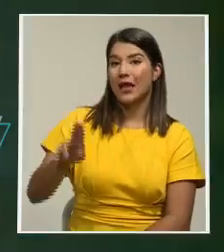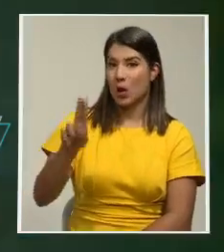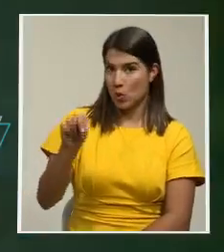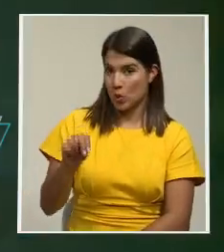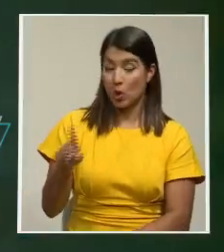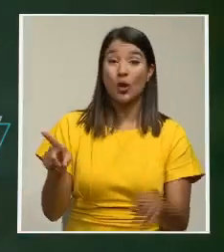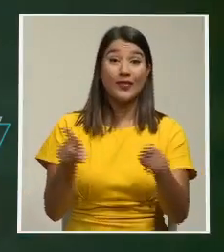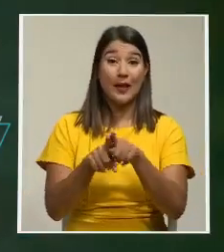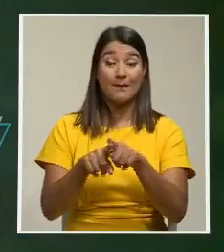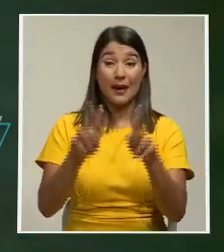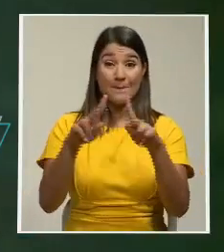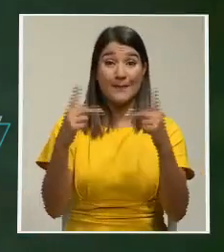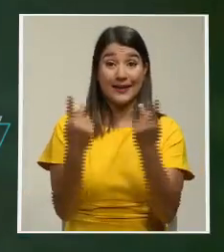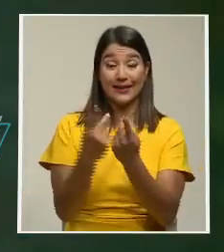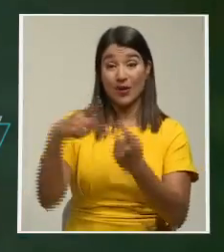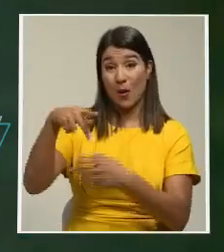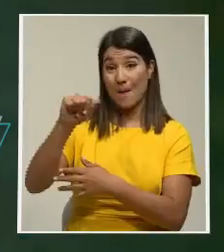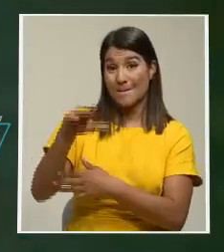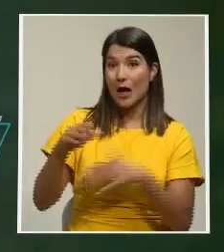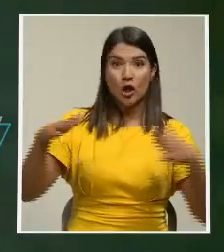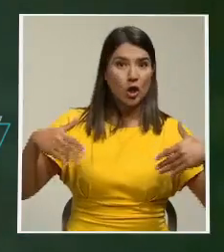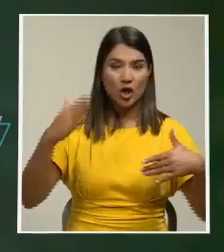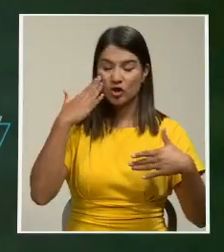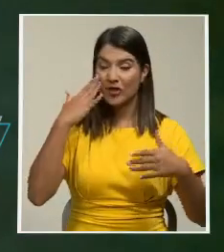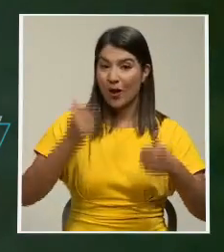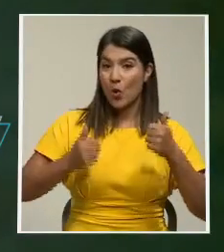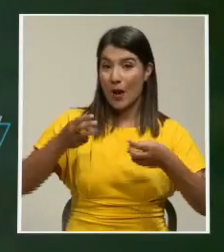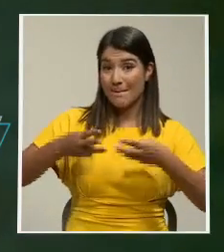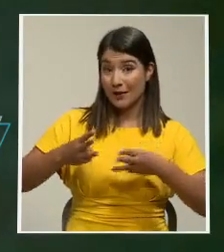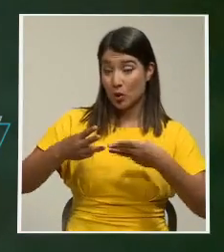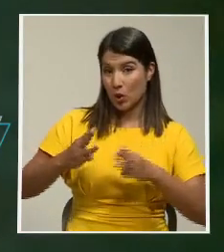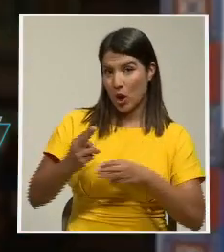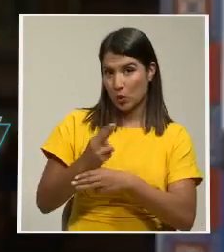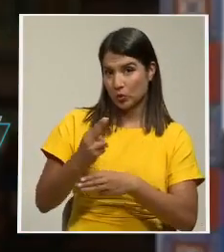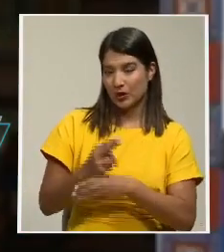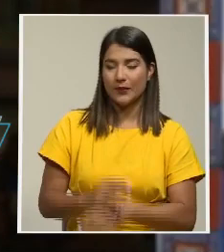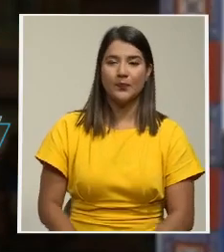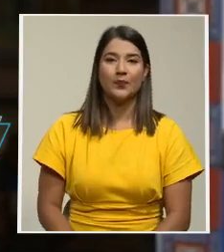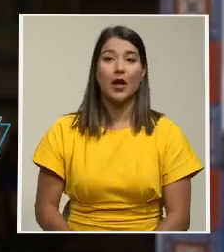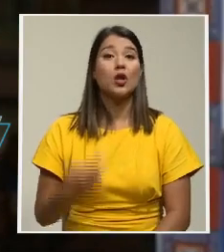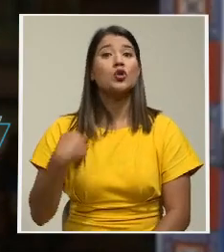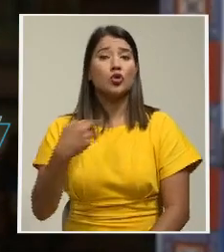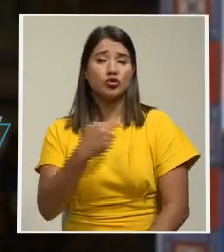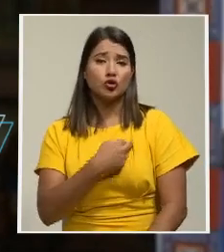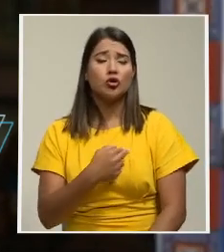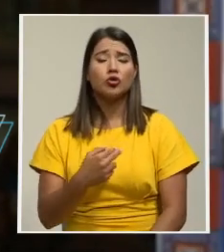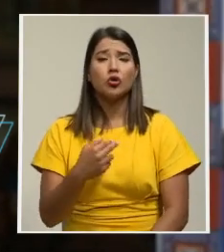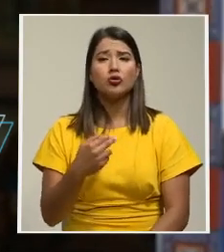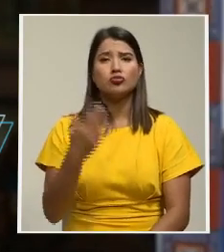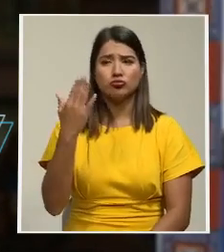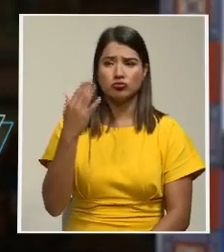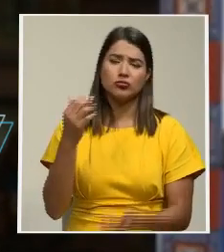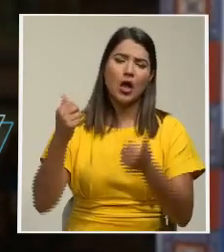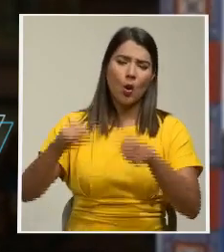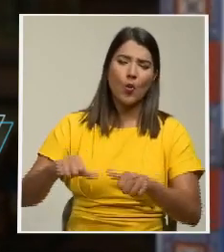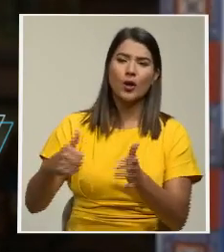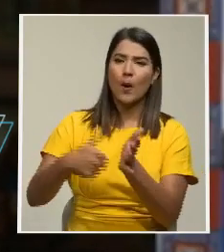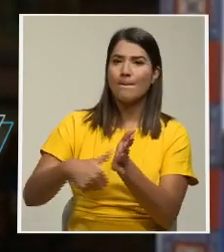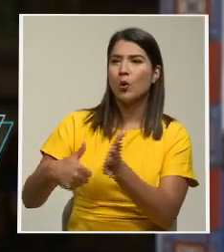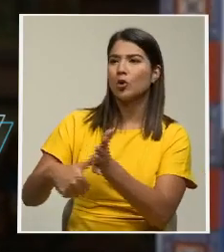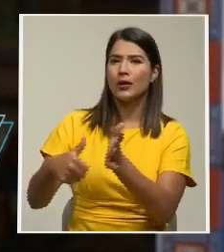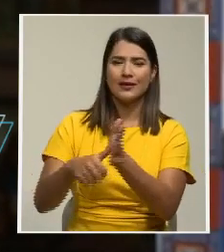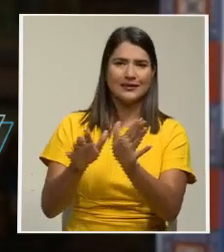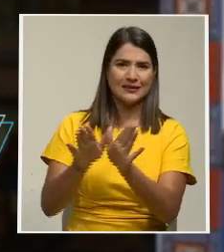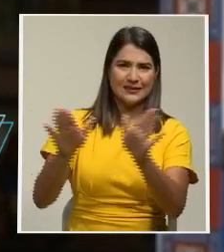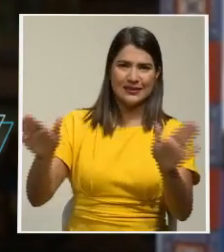su parte, en el Partido Acción Ciudadana aún no definen los detalles al respecto. Mantenemos que la votación sea abierta. Esto implica todo el